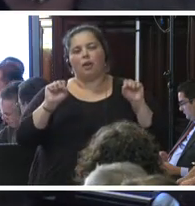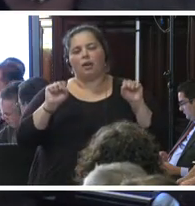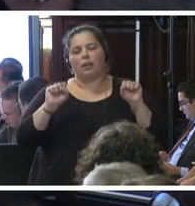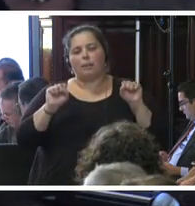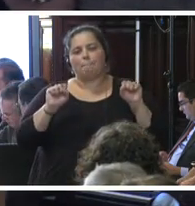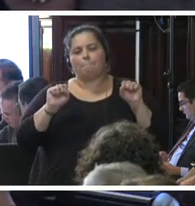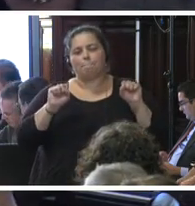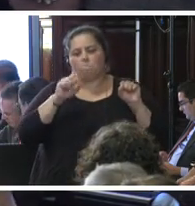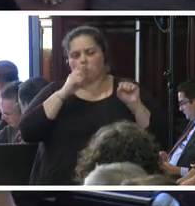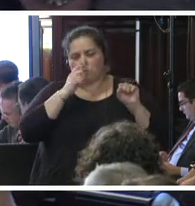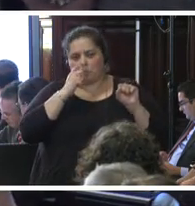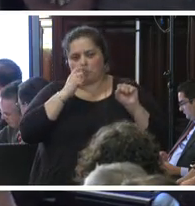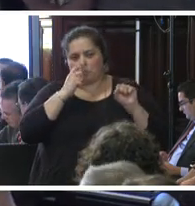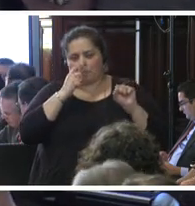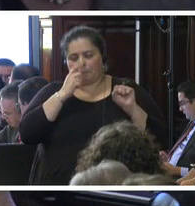colocarlo